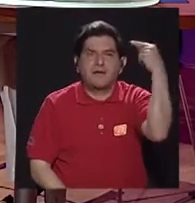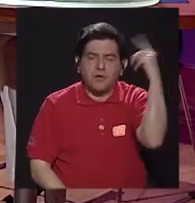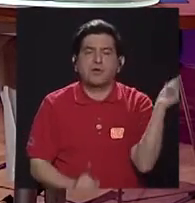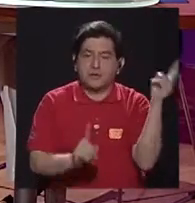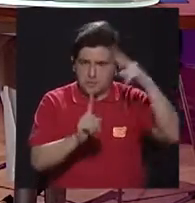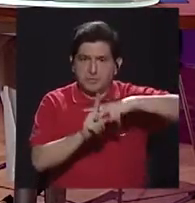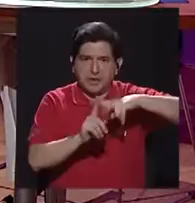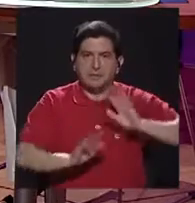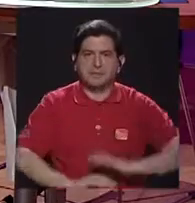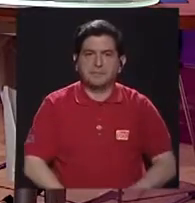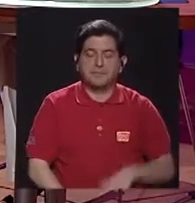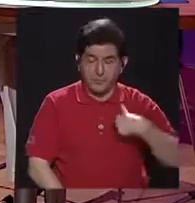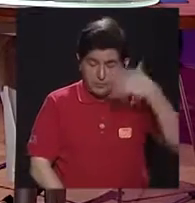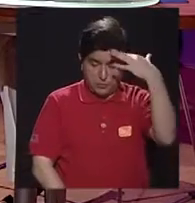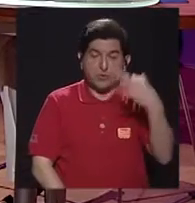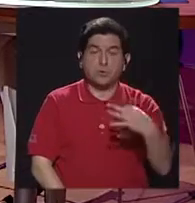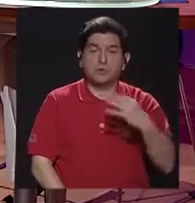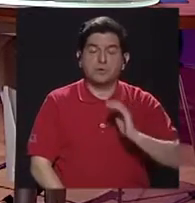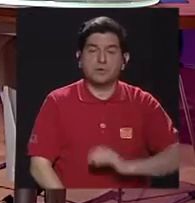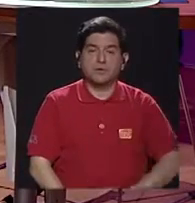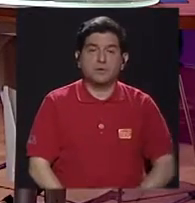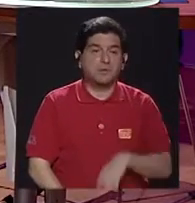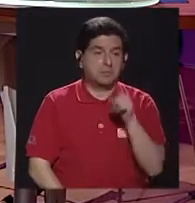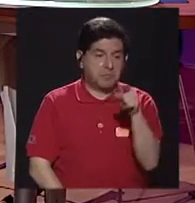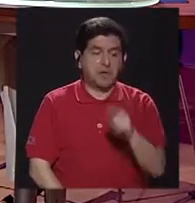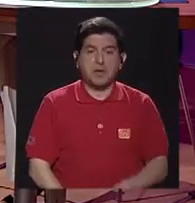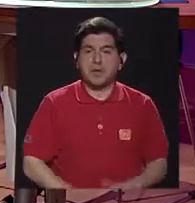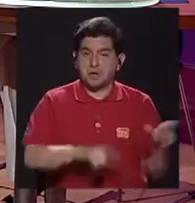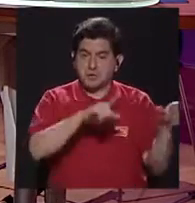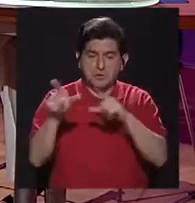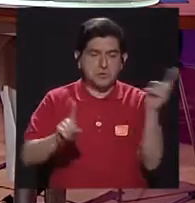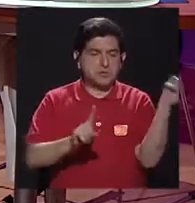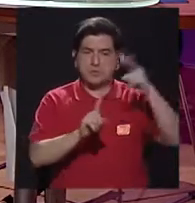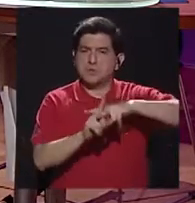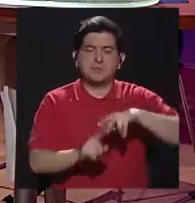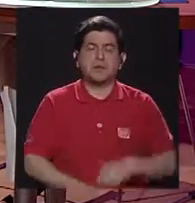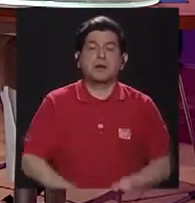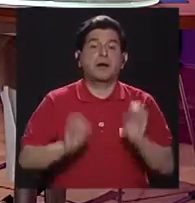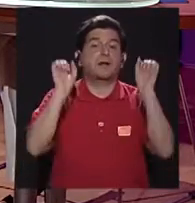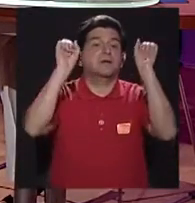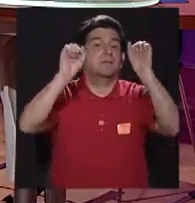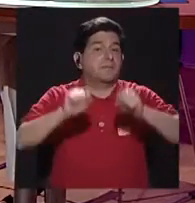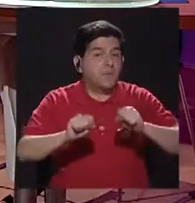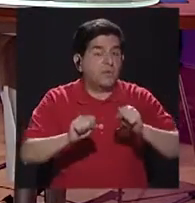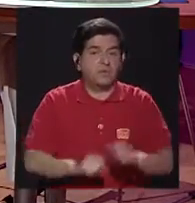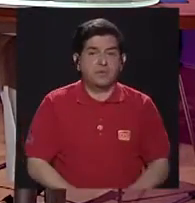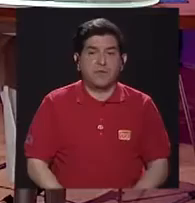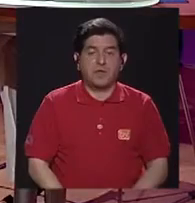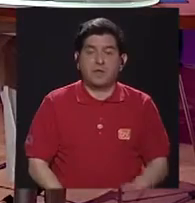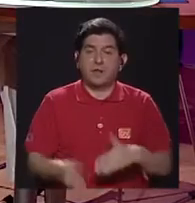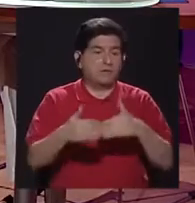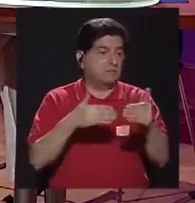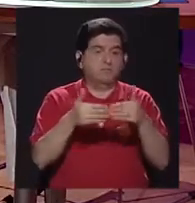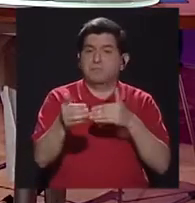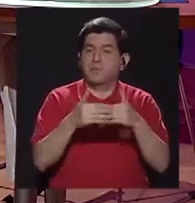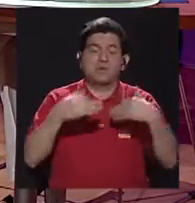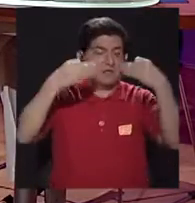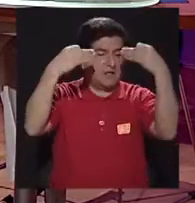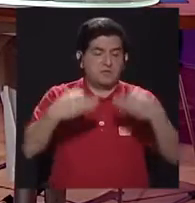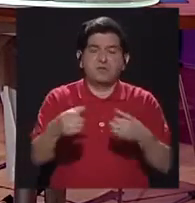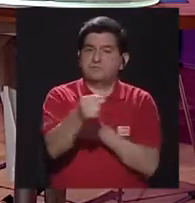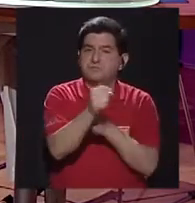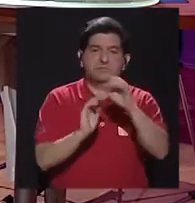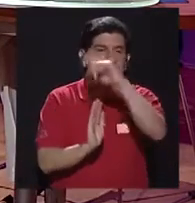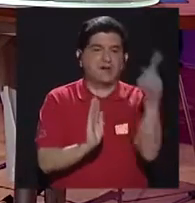en práctica y me parece que ellos están dispuestos a ponerla en práctica si se pudiera, inclusive al margen de esta resolución de la